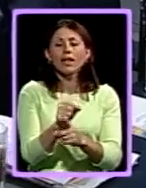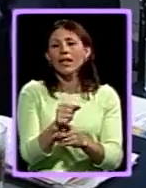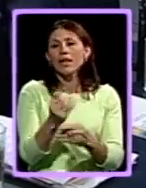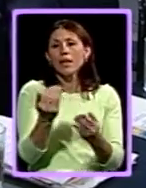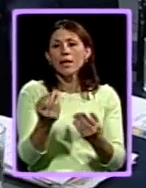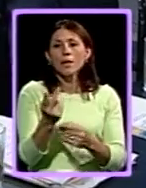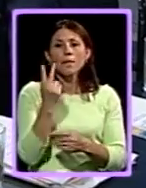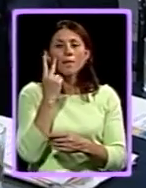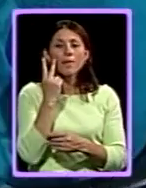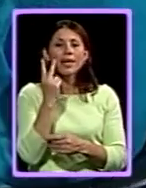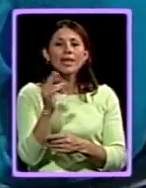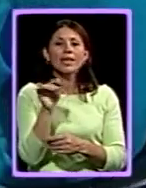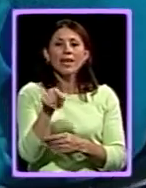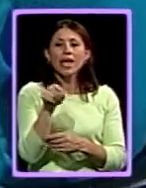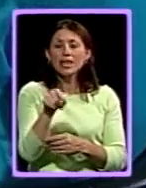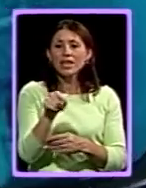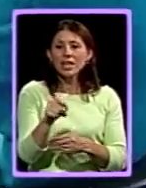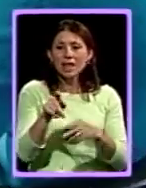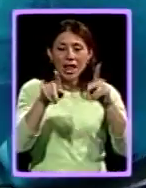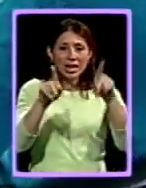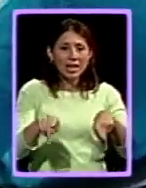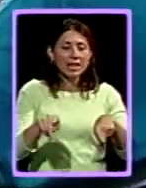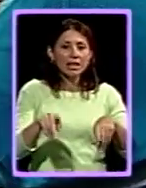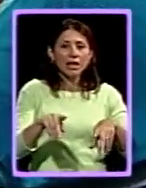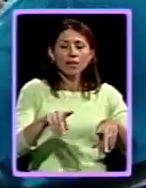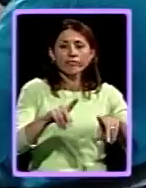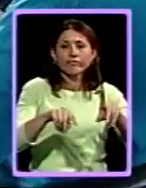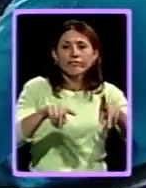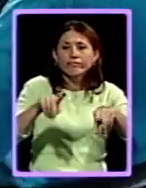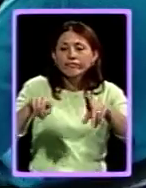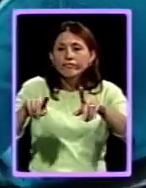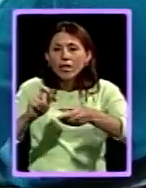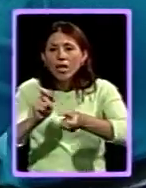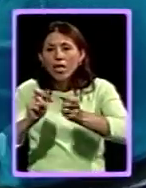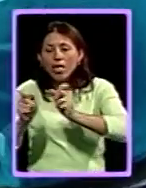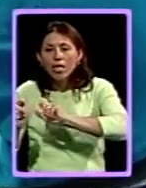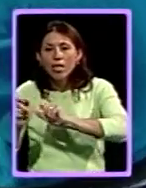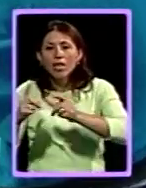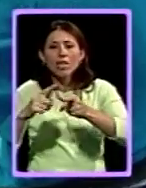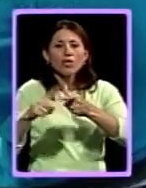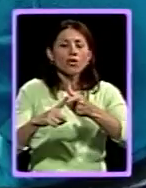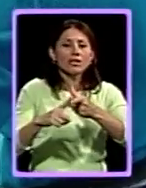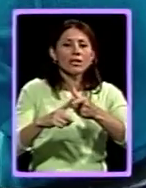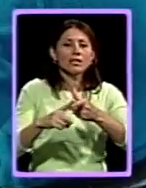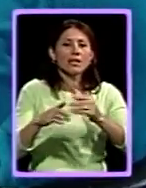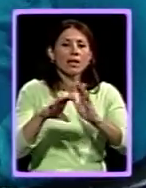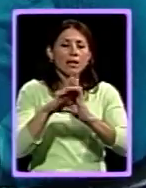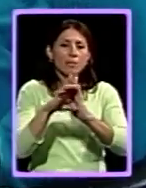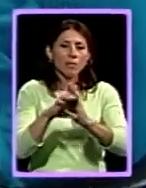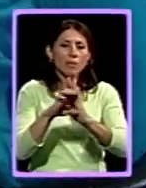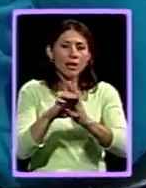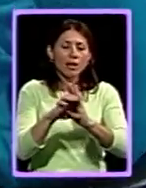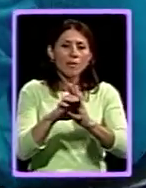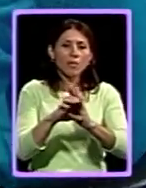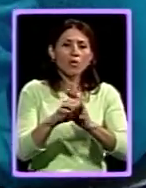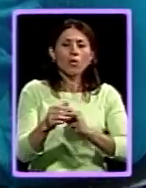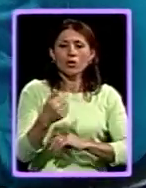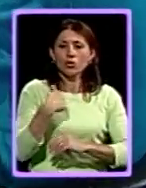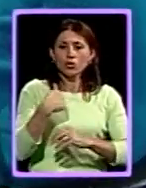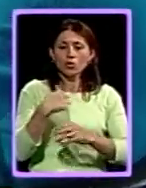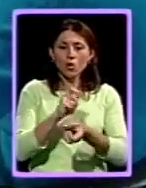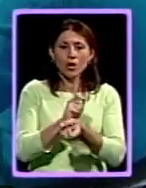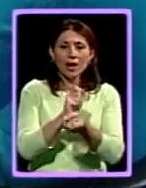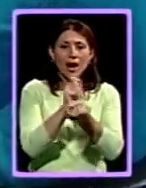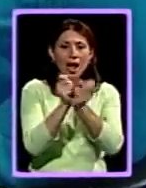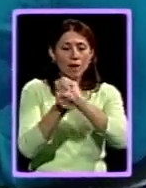situación de volatilidad potencial, es decir, resulta que cuando yo no estoy con el candidato porque me muero de ganas, sino porque es el que más